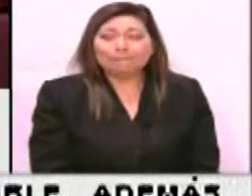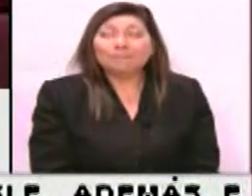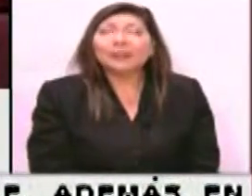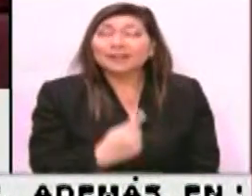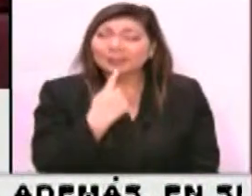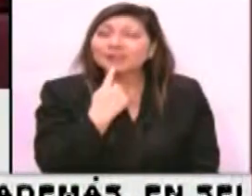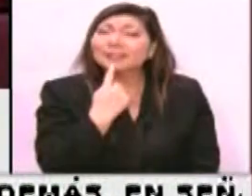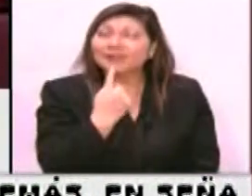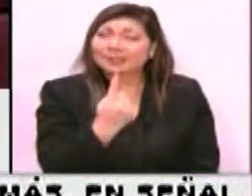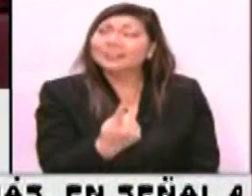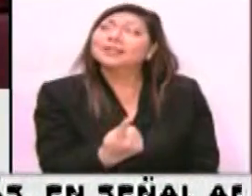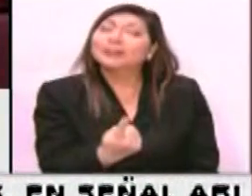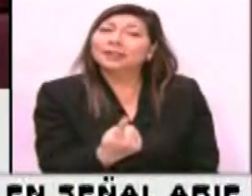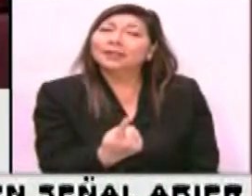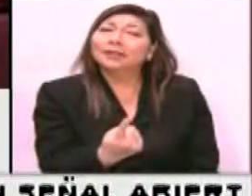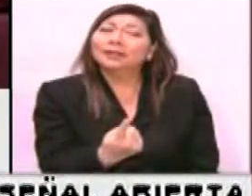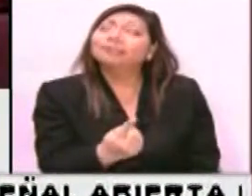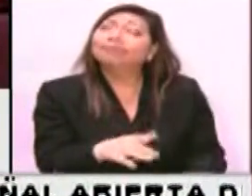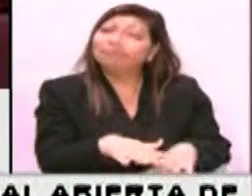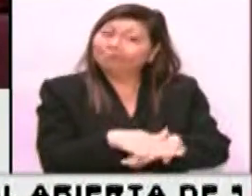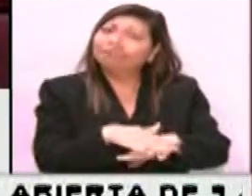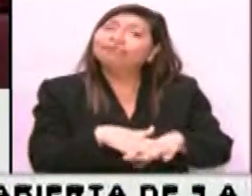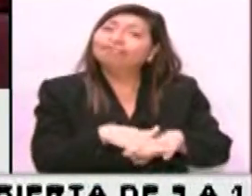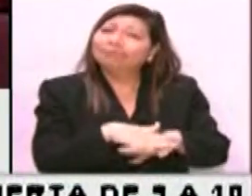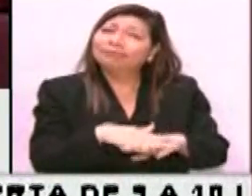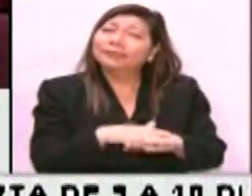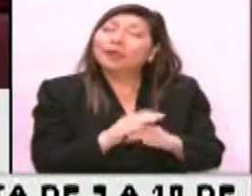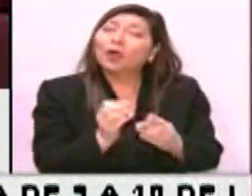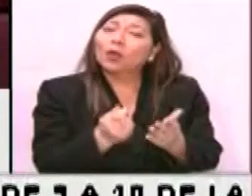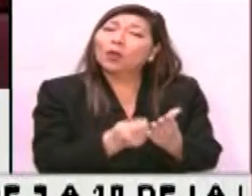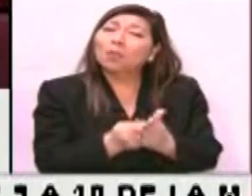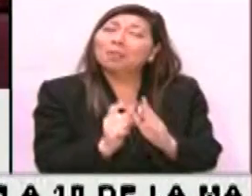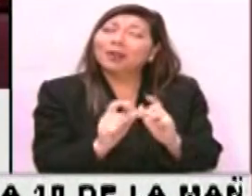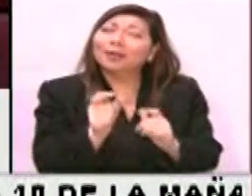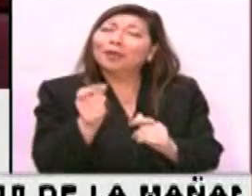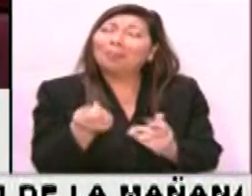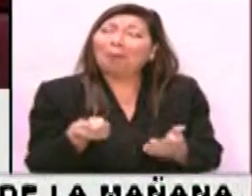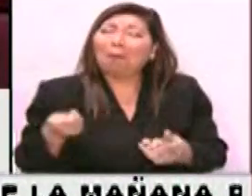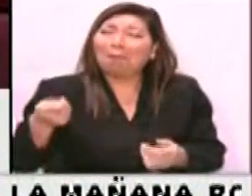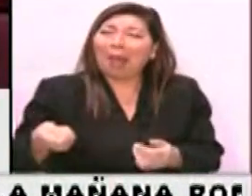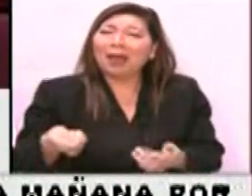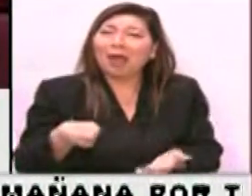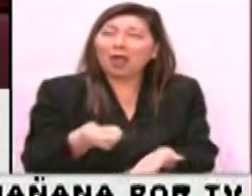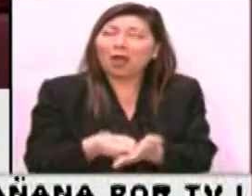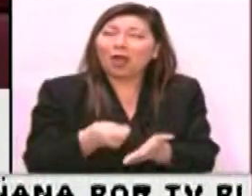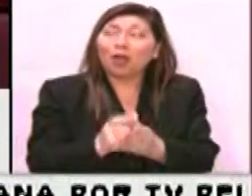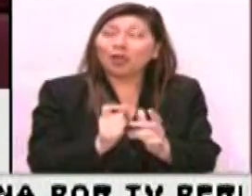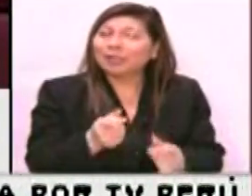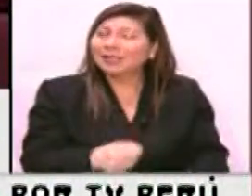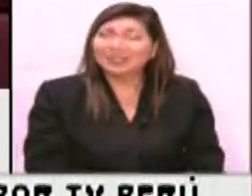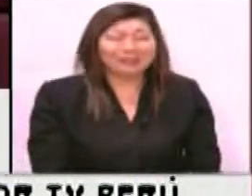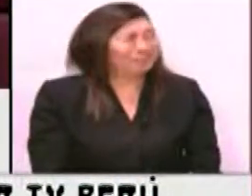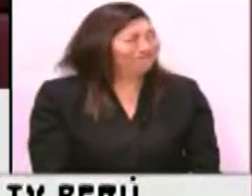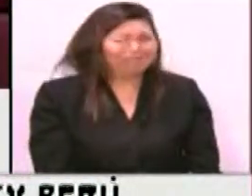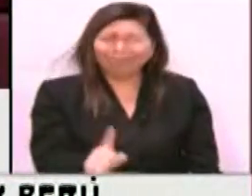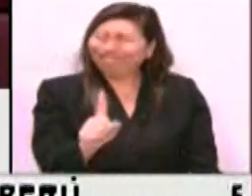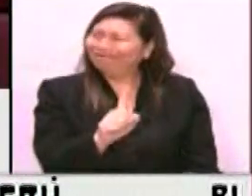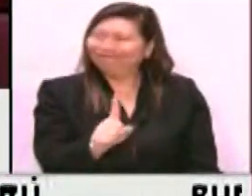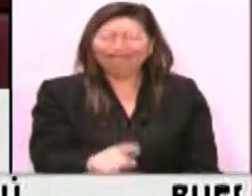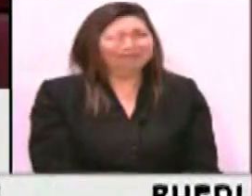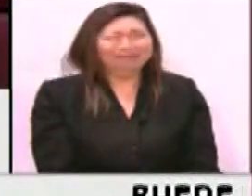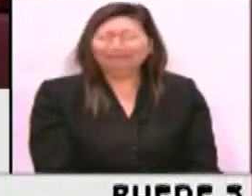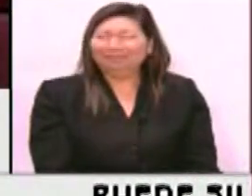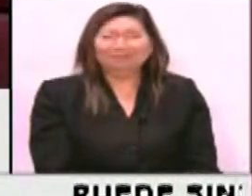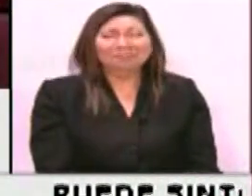Se dijo que se está tratando de comprar congresistas. Eso no es un